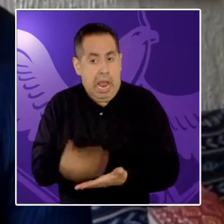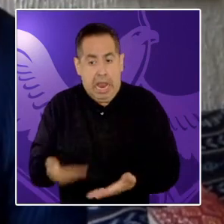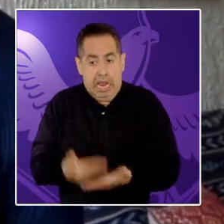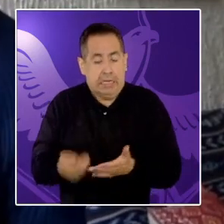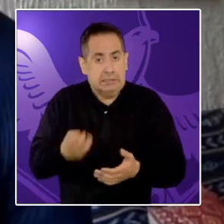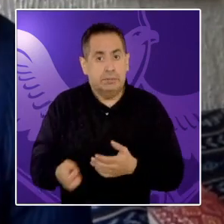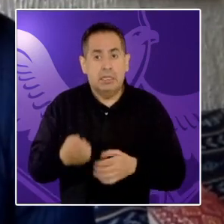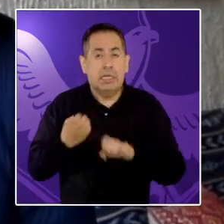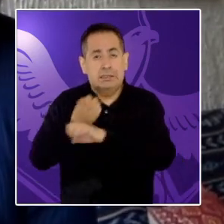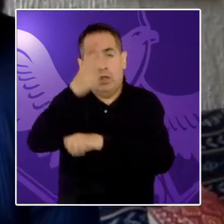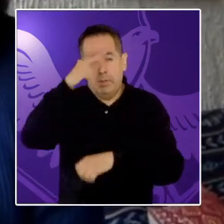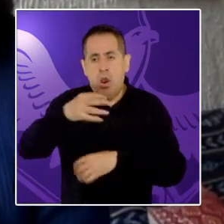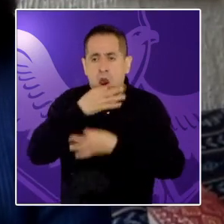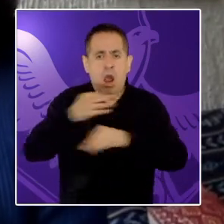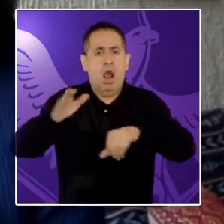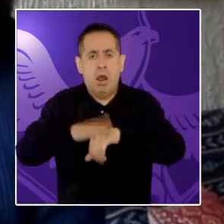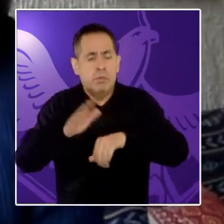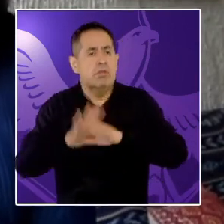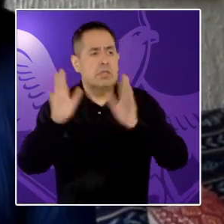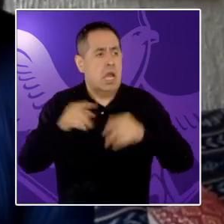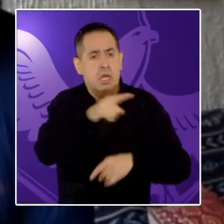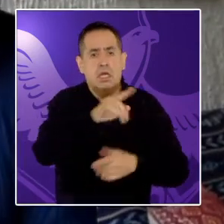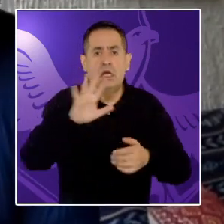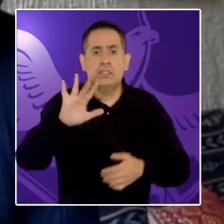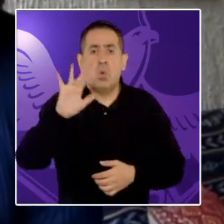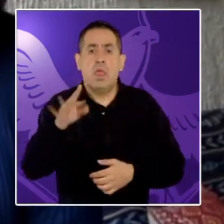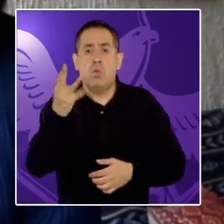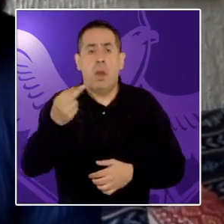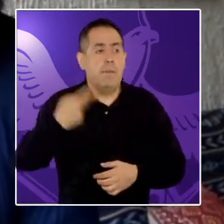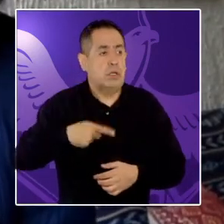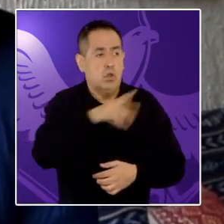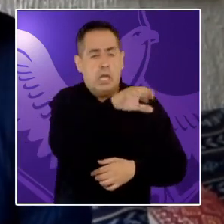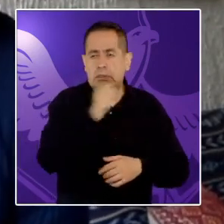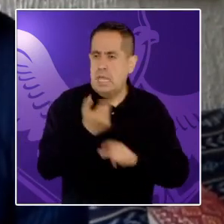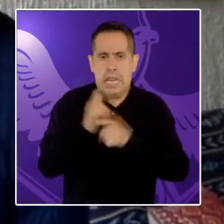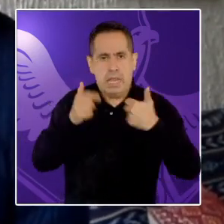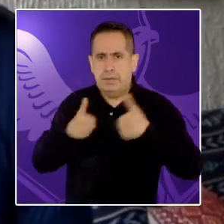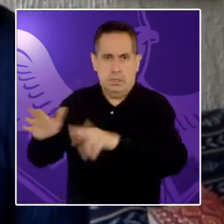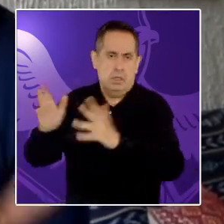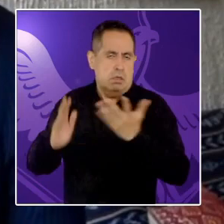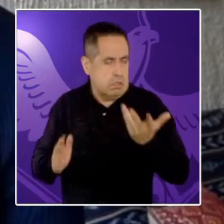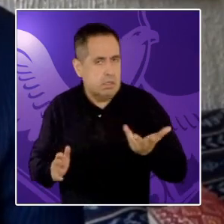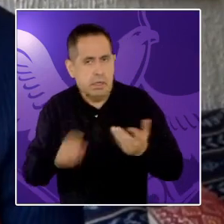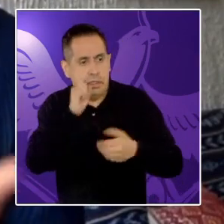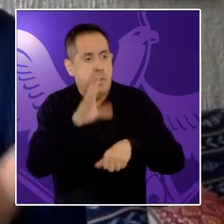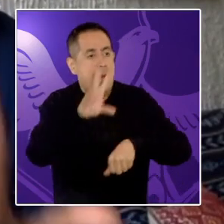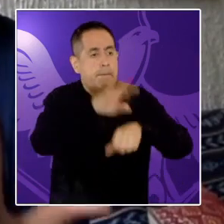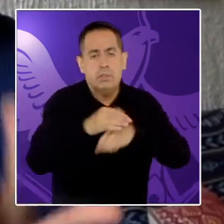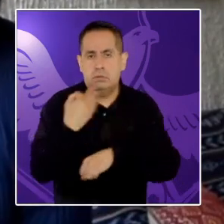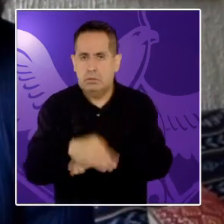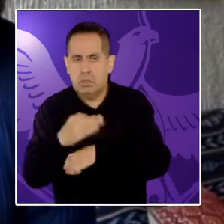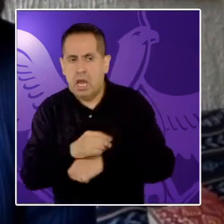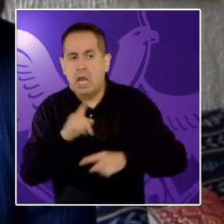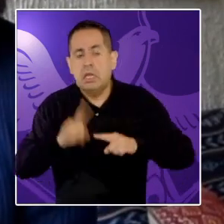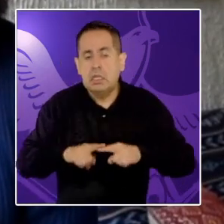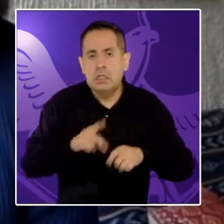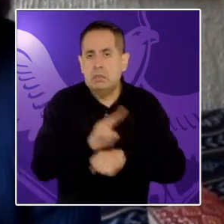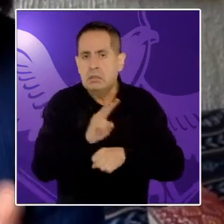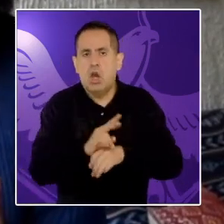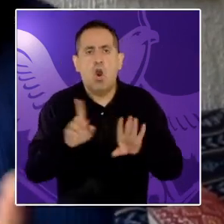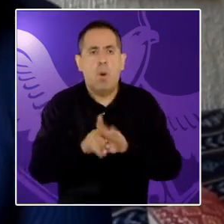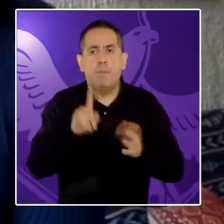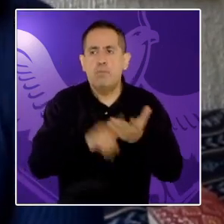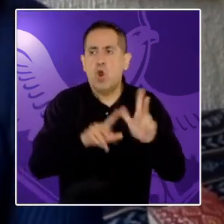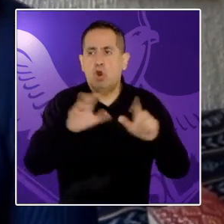En este mes, el Estado de México anunció la liberación de 59 personas. Además, autorizó la libertad condicionada